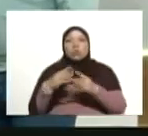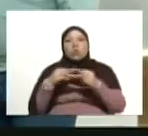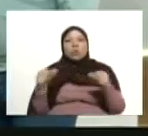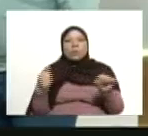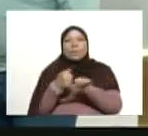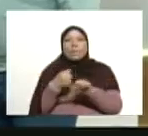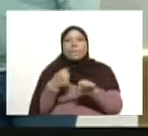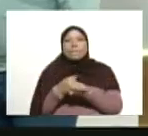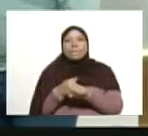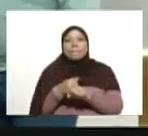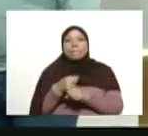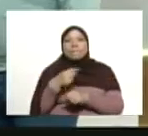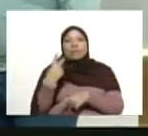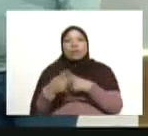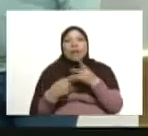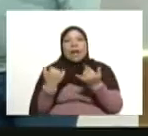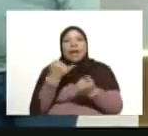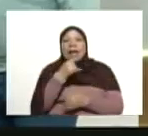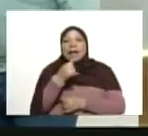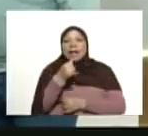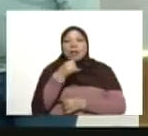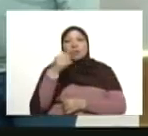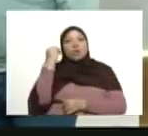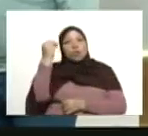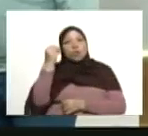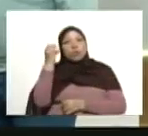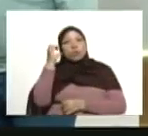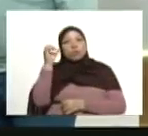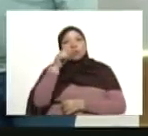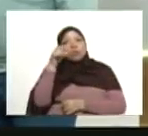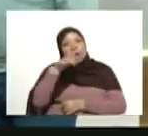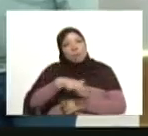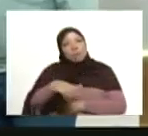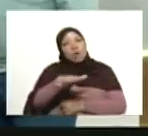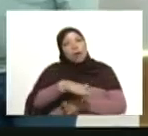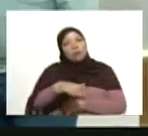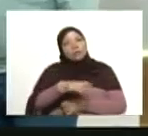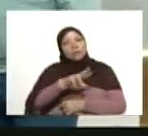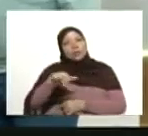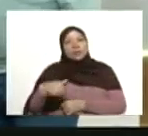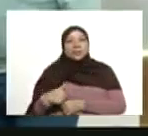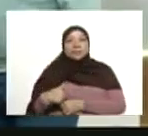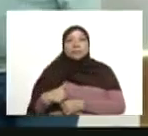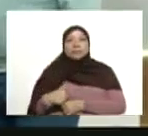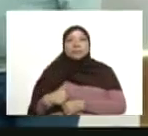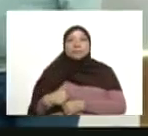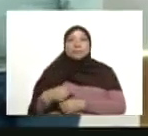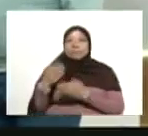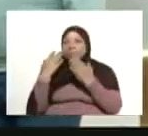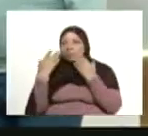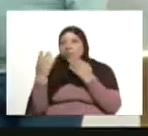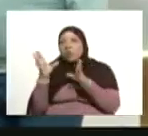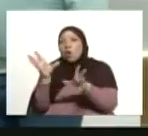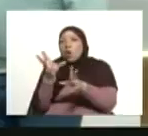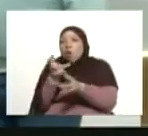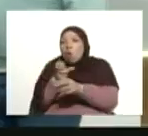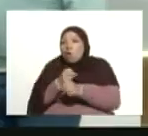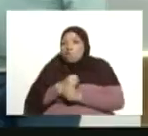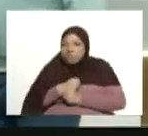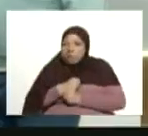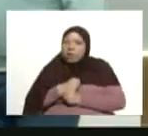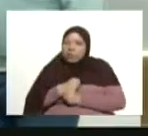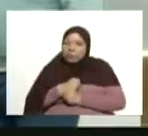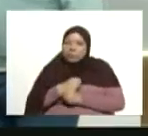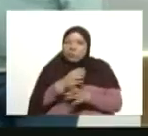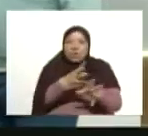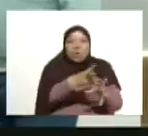todo creando valores, creando conciencia, confiando en el pueblo. Confío en ustedes, Neidimar. Confío en ustedes, Carlos. La memoria no la